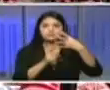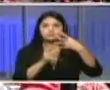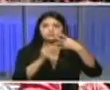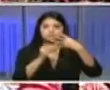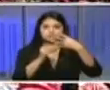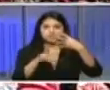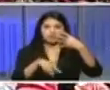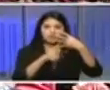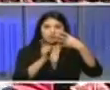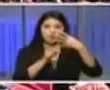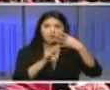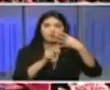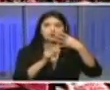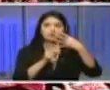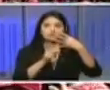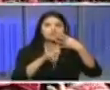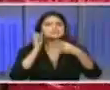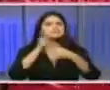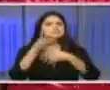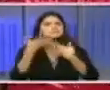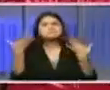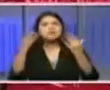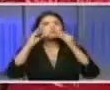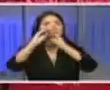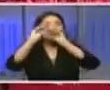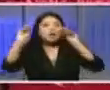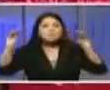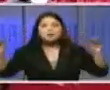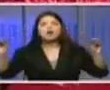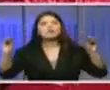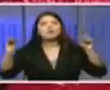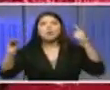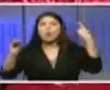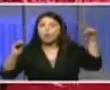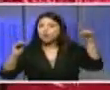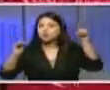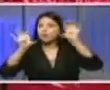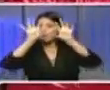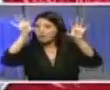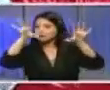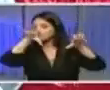cuatro, que tiene que ver con este llamado al intervencionismo extranjero,